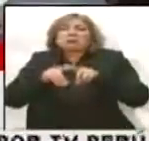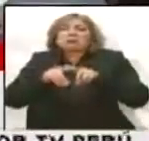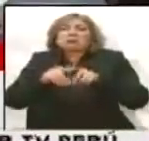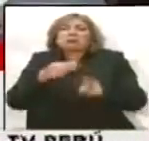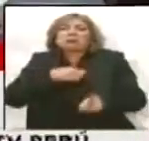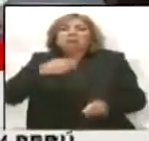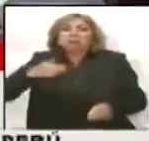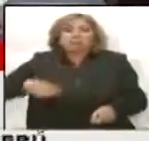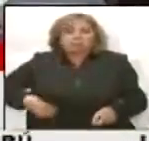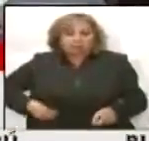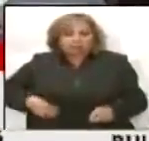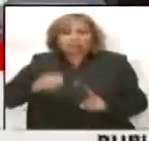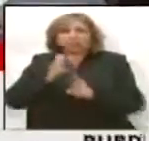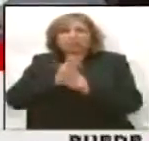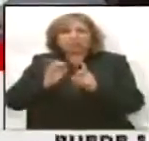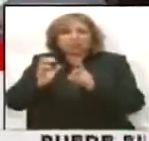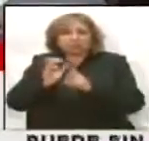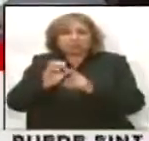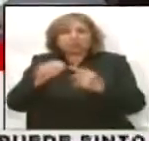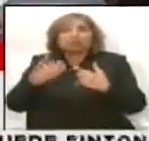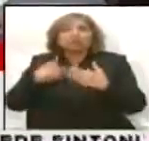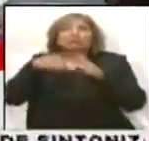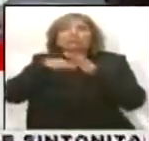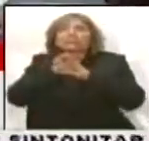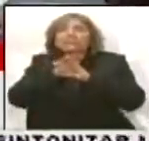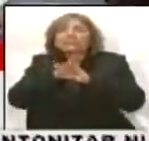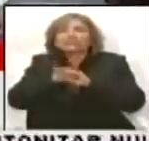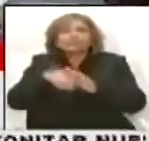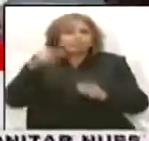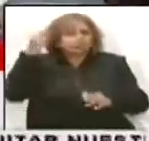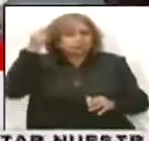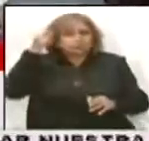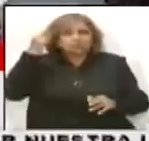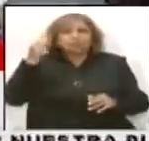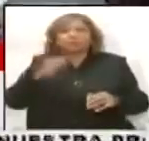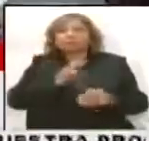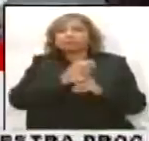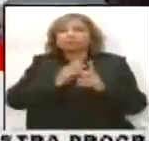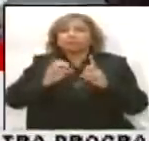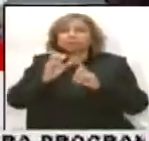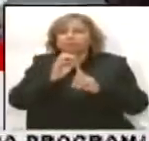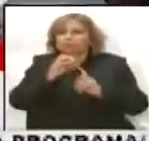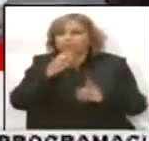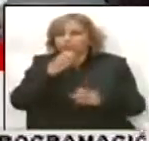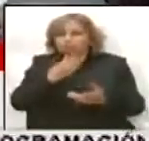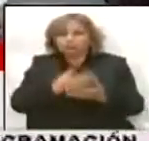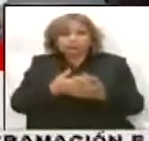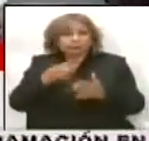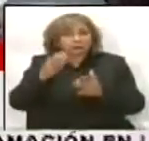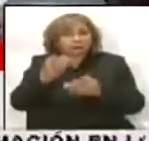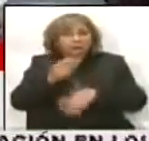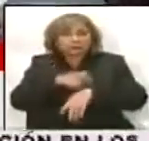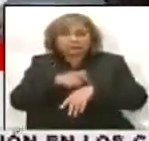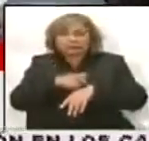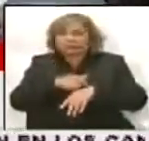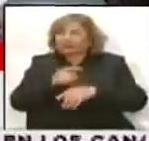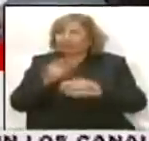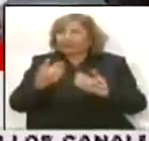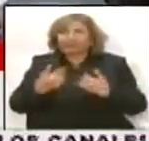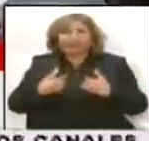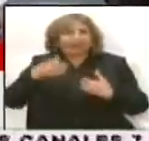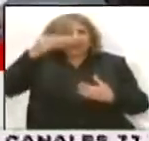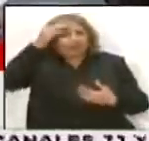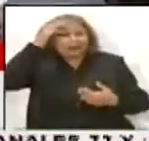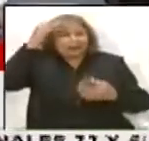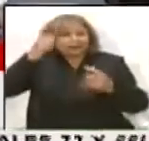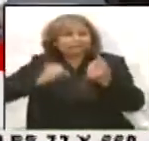entre y sale, y lastimosamente hemos tenido una inestabilidad política que ha hecho que los ministros de Cultura cambien en los últimos periodos, y no tenemos la capacidad